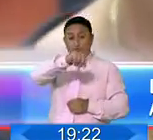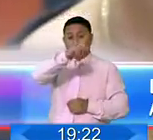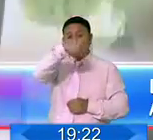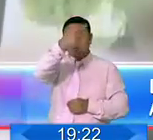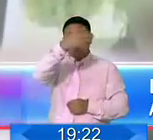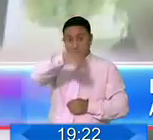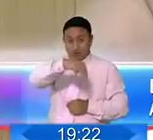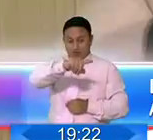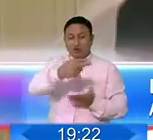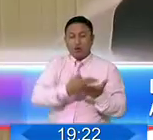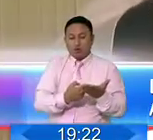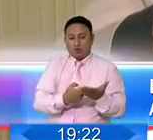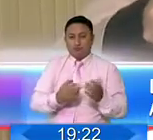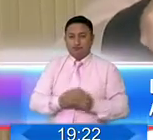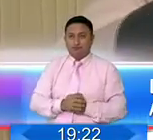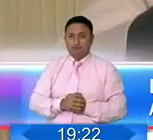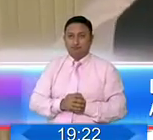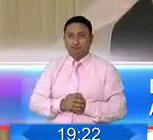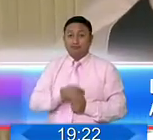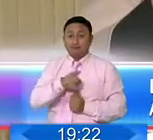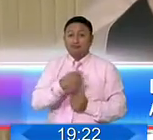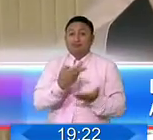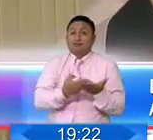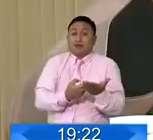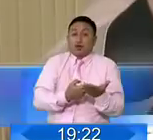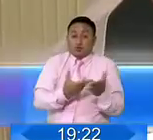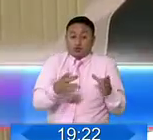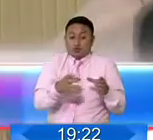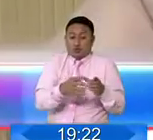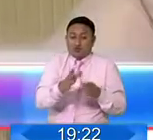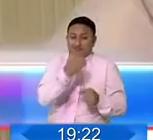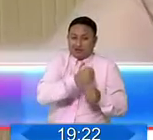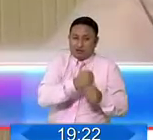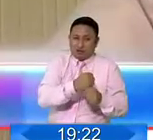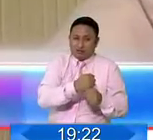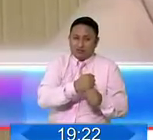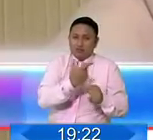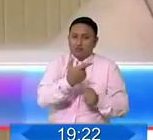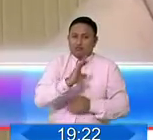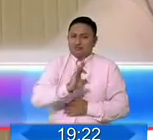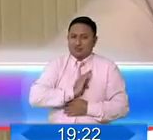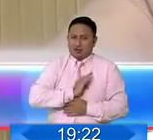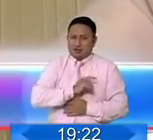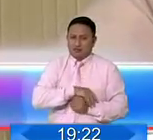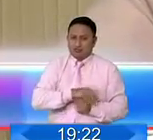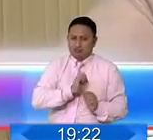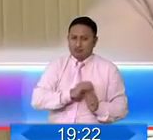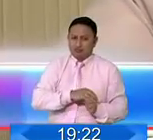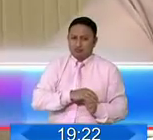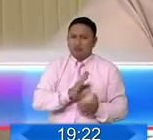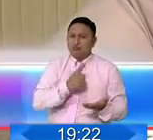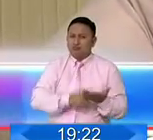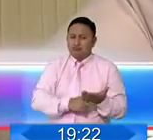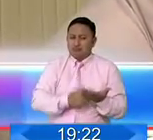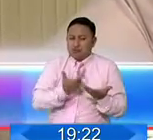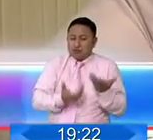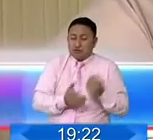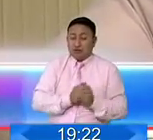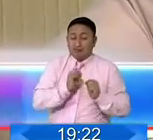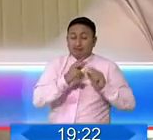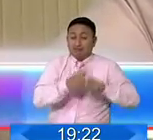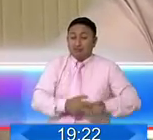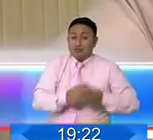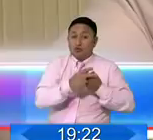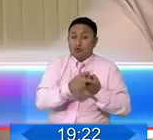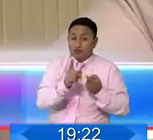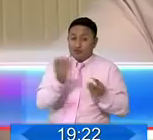próximo miércoles. Pero en esta reunión que tendremos, que es de trabajo y es técnica, vamos a ver si es que se inician ya los